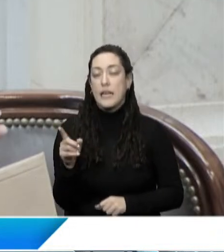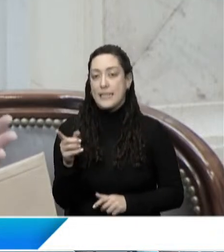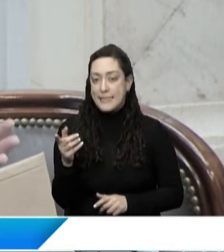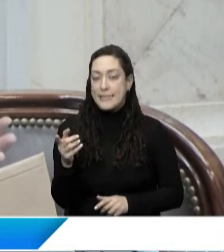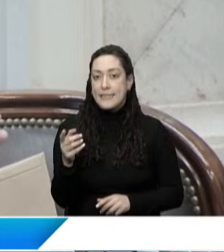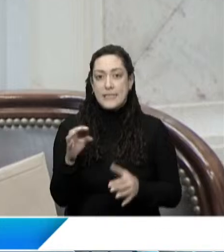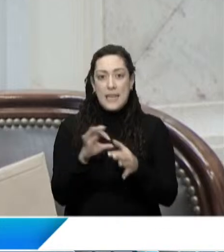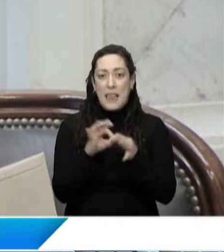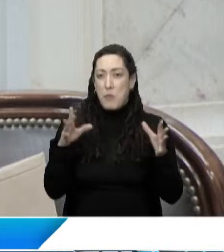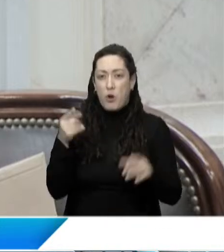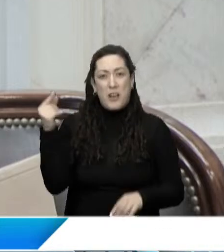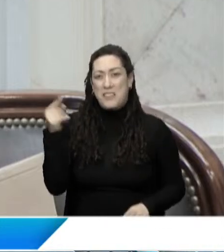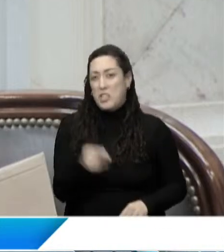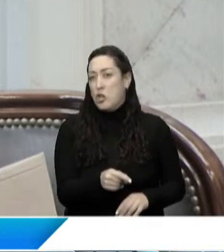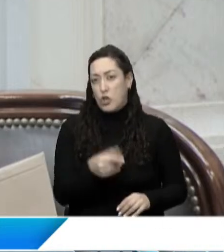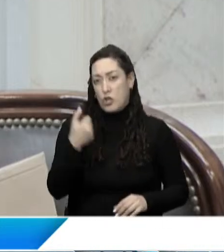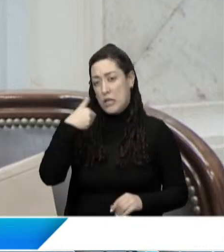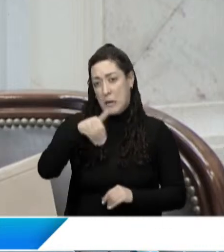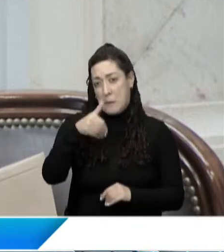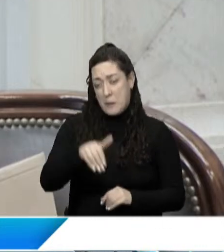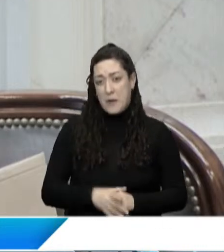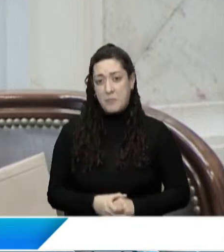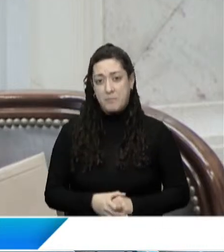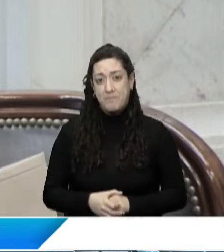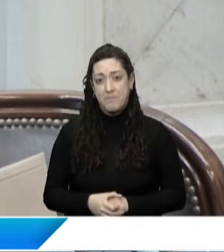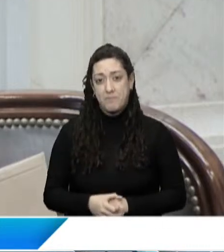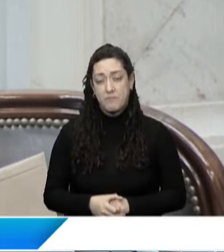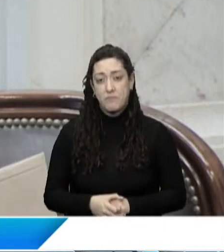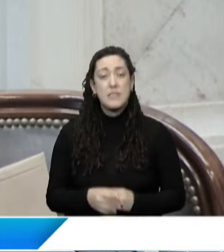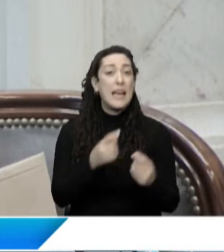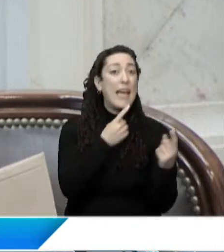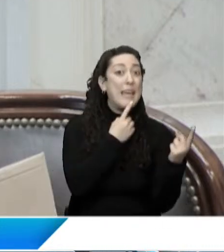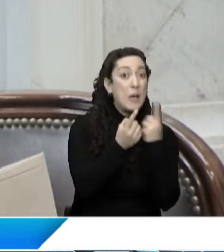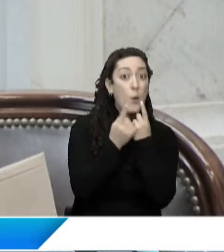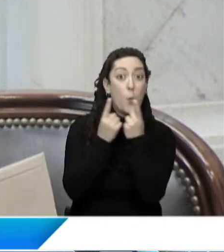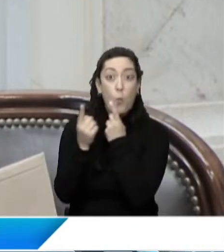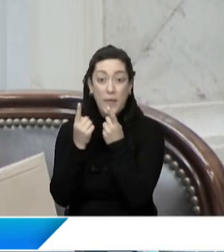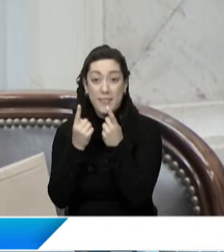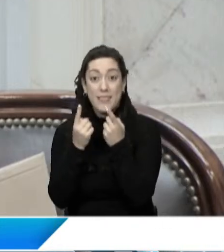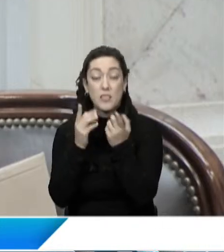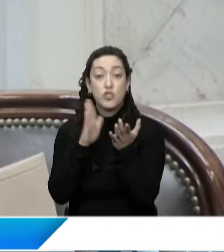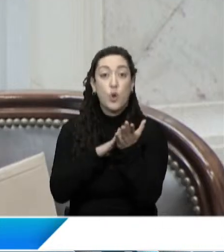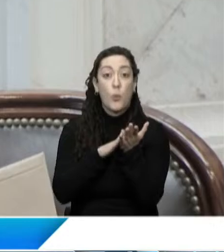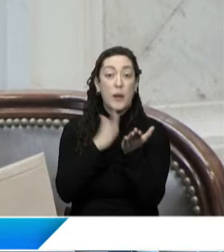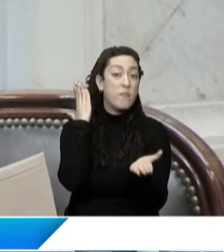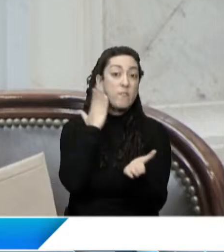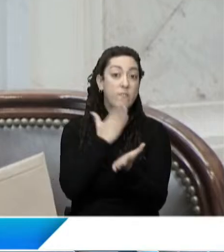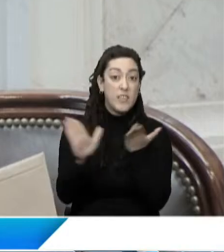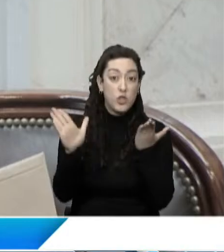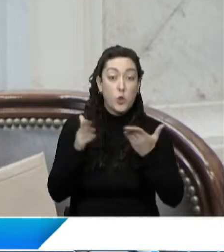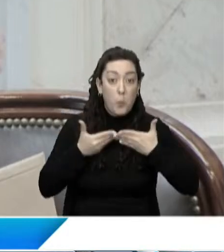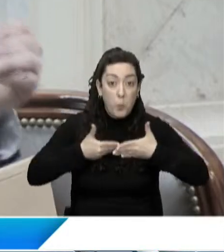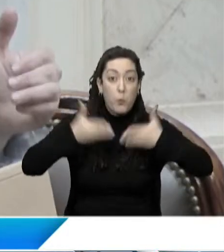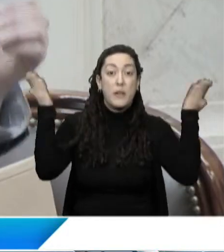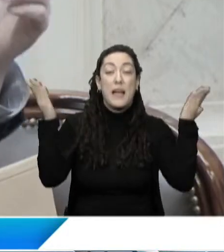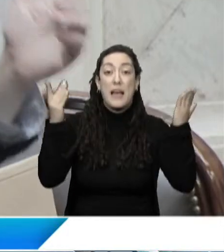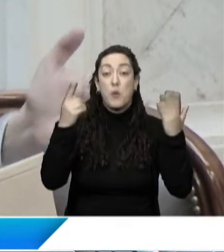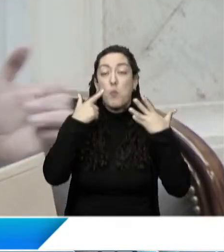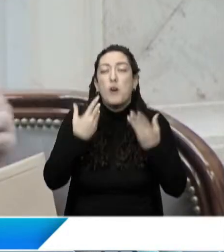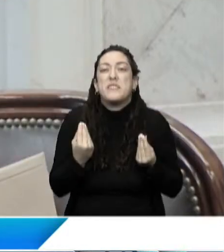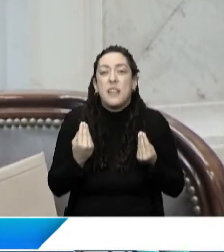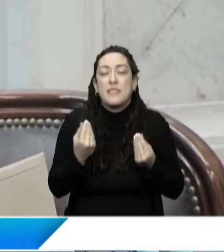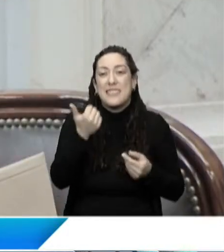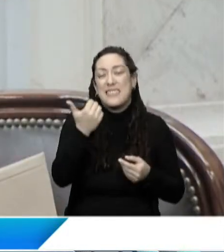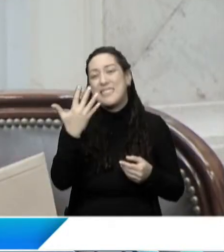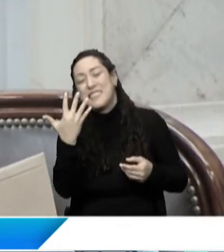profundamente antidemocrático. Las encuestas que se han publicado respecto del veto muestran que entre el